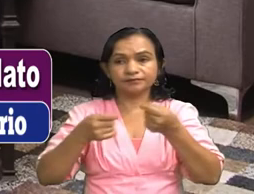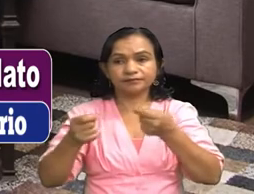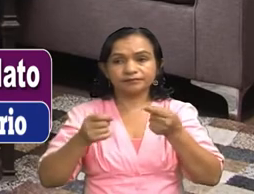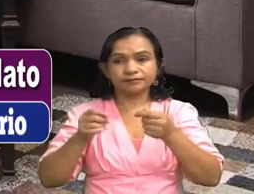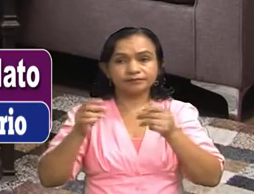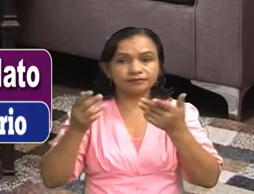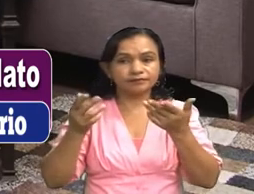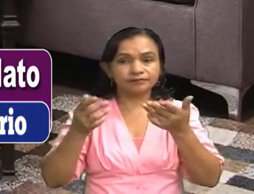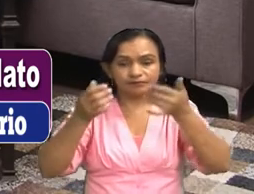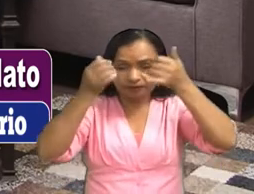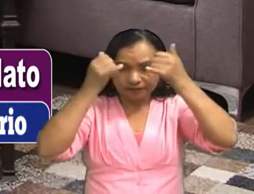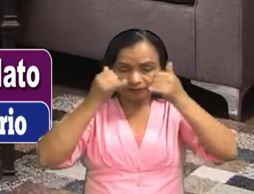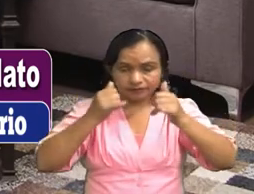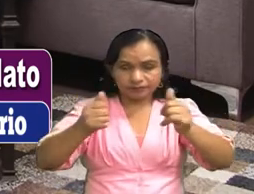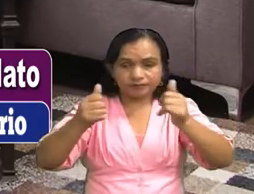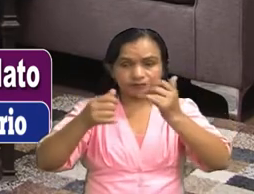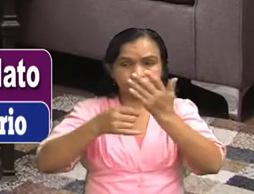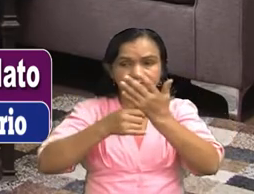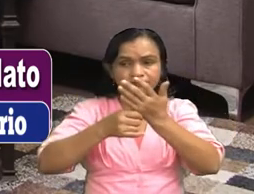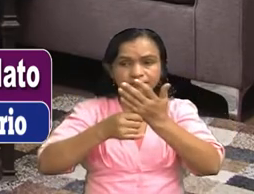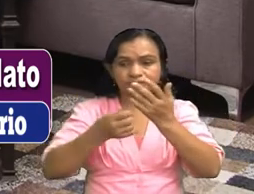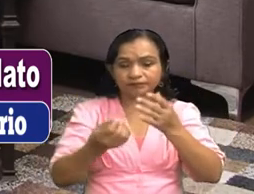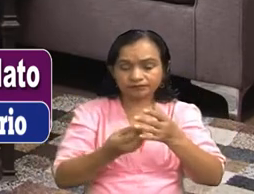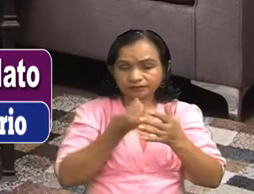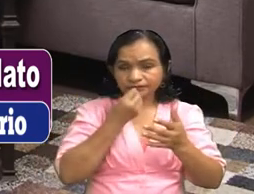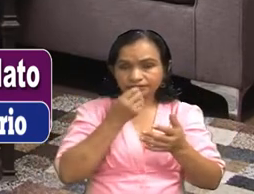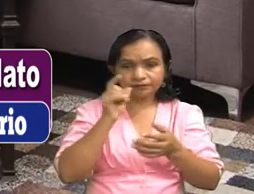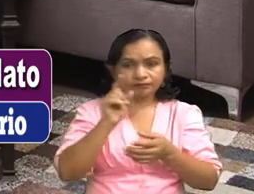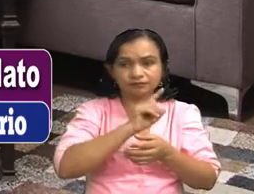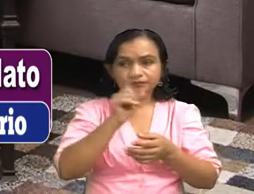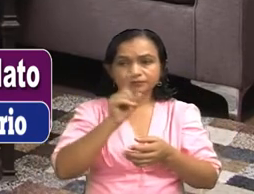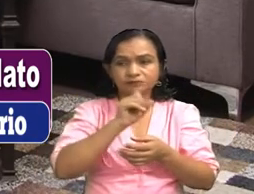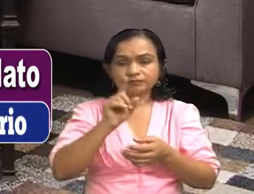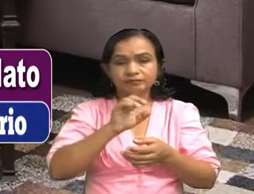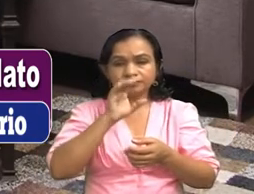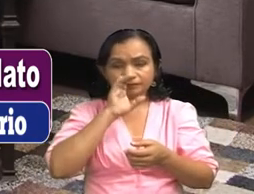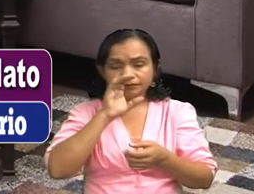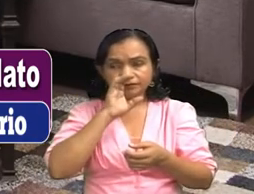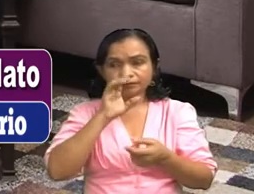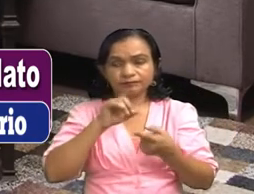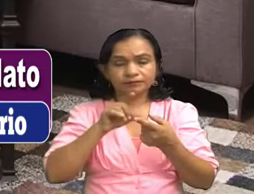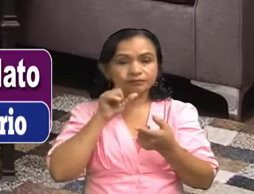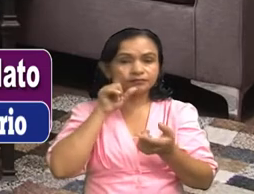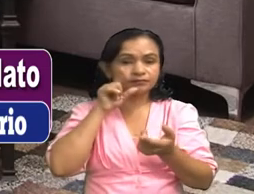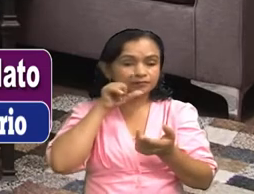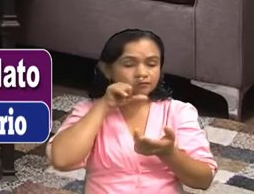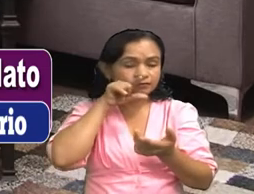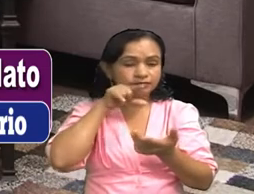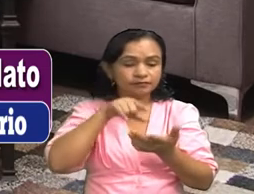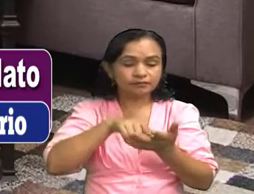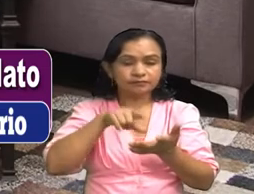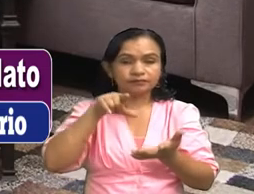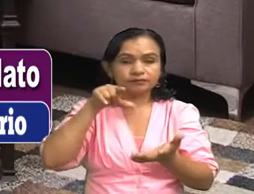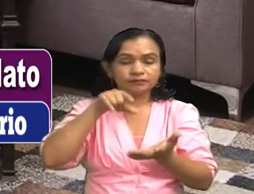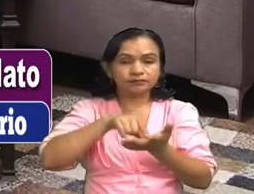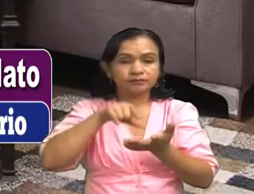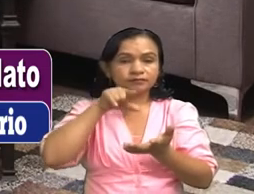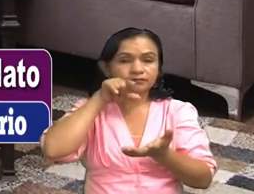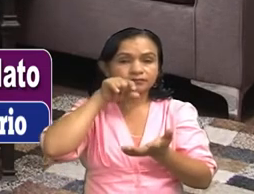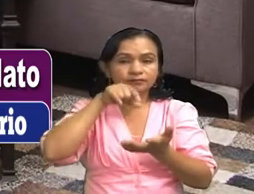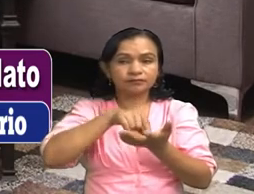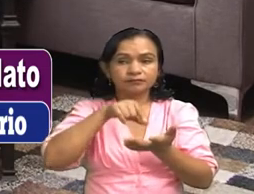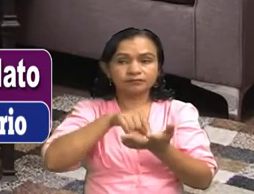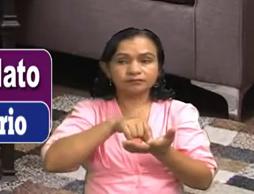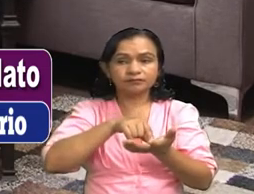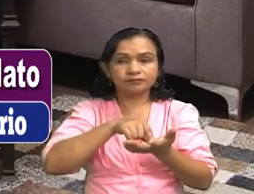podemos dar al ganado harina de carne en los concentrados. Se le puede dar al cerdo, a gallinas y otros, pero no al ganado. Ahora se